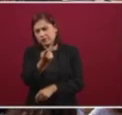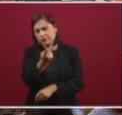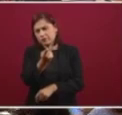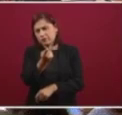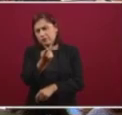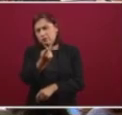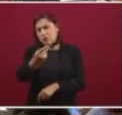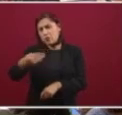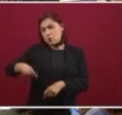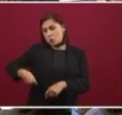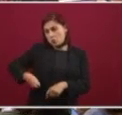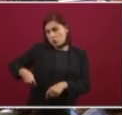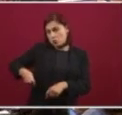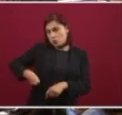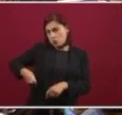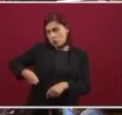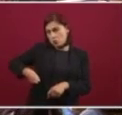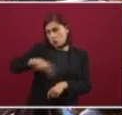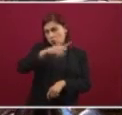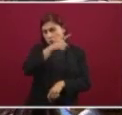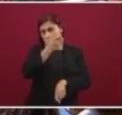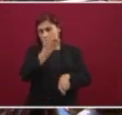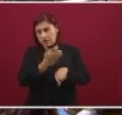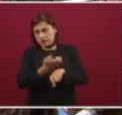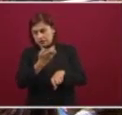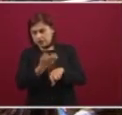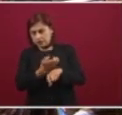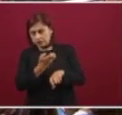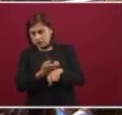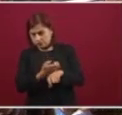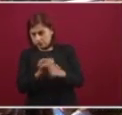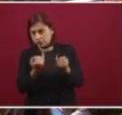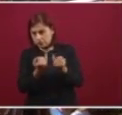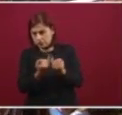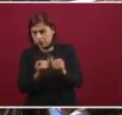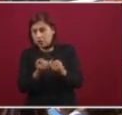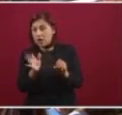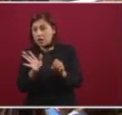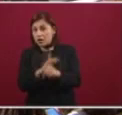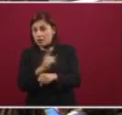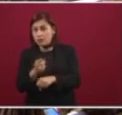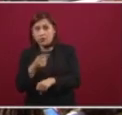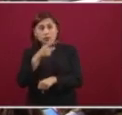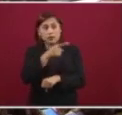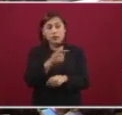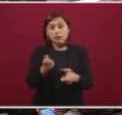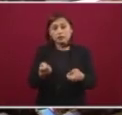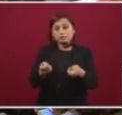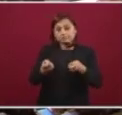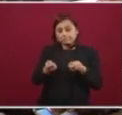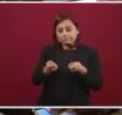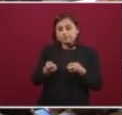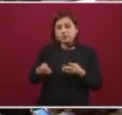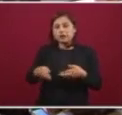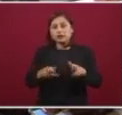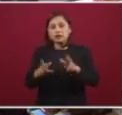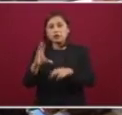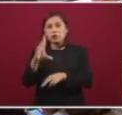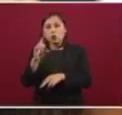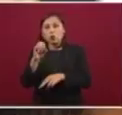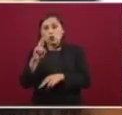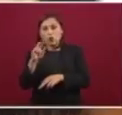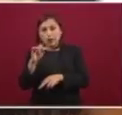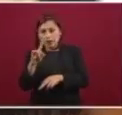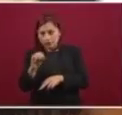no dejar fluir las aguas del río Colorado como debería de ser. Y uno de los temas que los